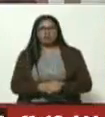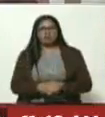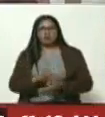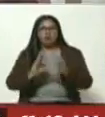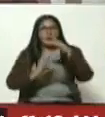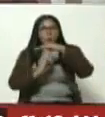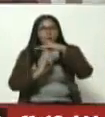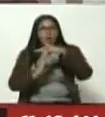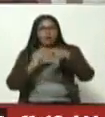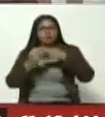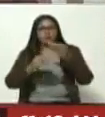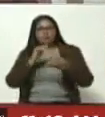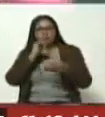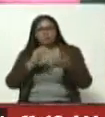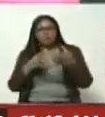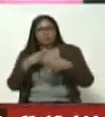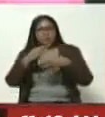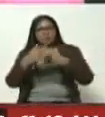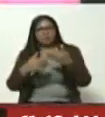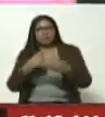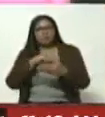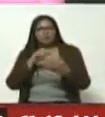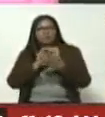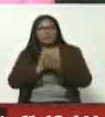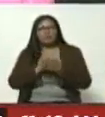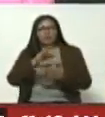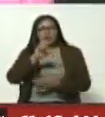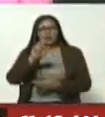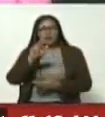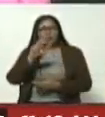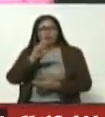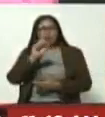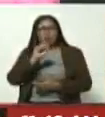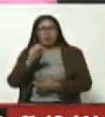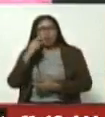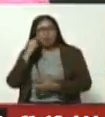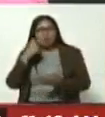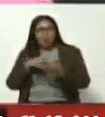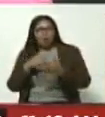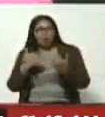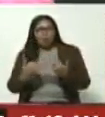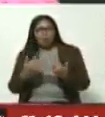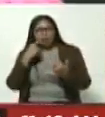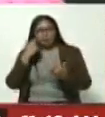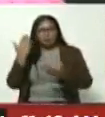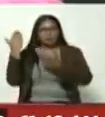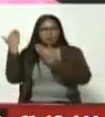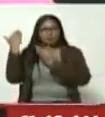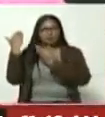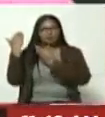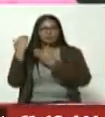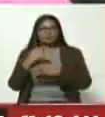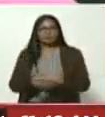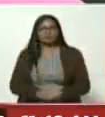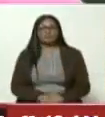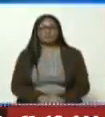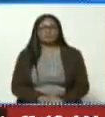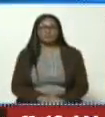momentico porque se está generando información interesante con nuestro compañero Carlos Rebete a esta hora, de inmediato. Vamos contigo, Carlos,